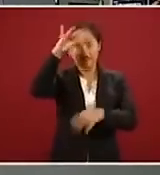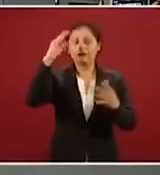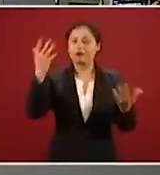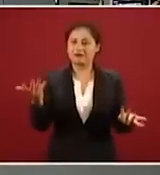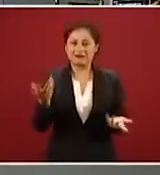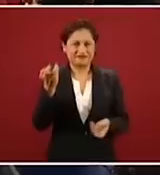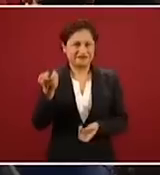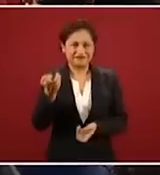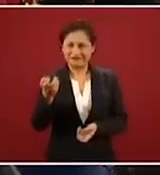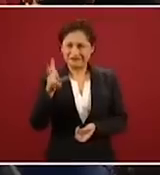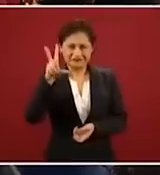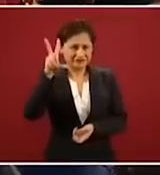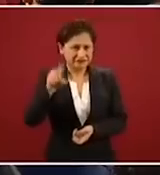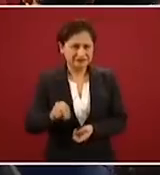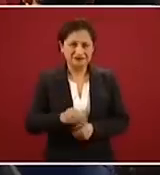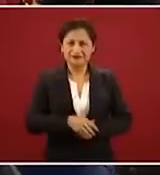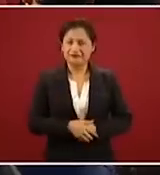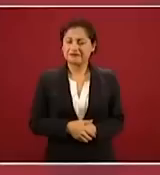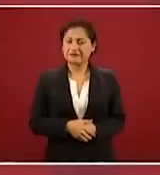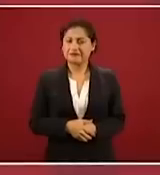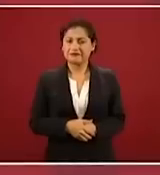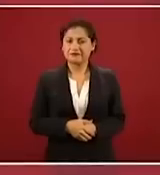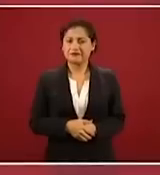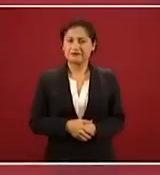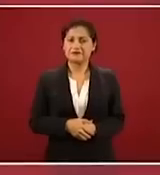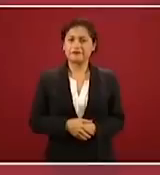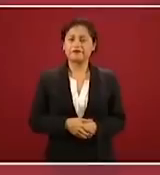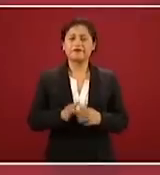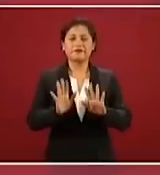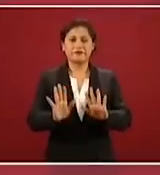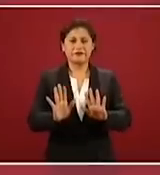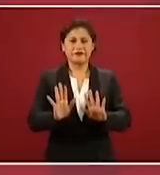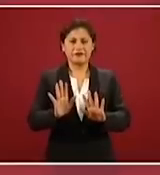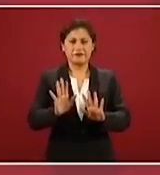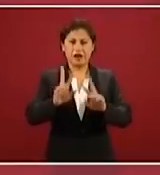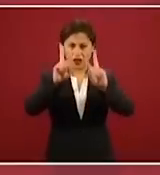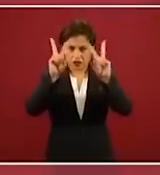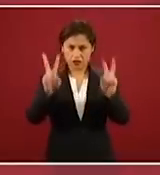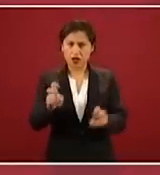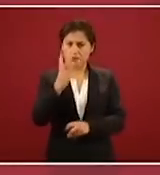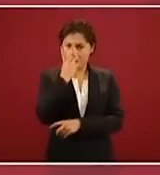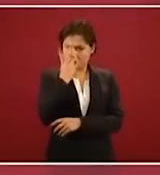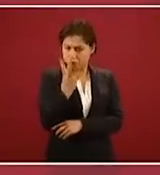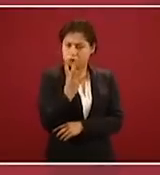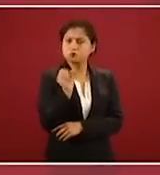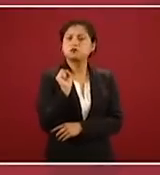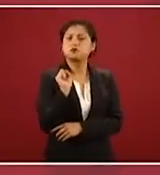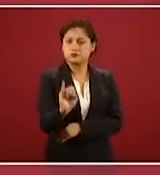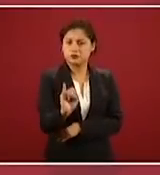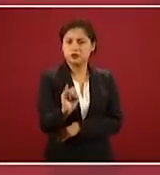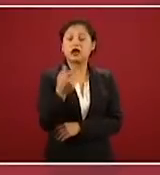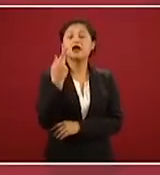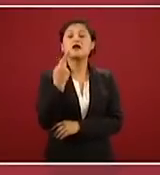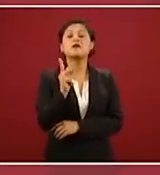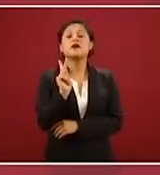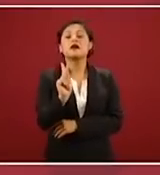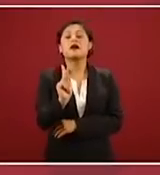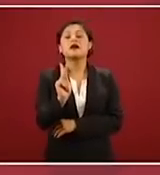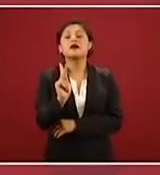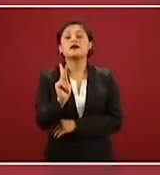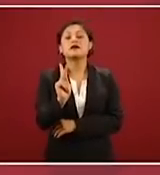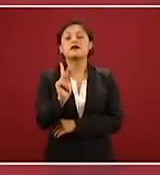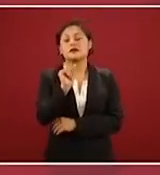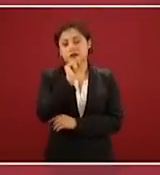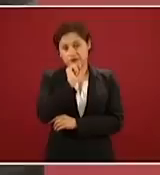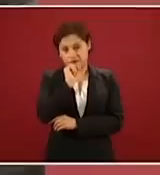no, o sea, las cosas con seriedad y con apego